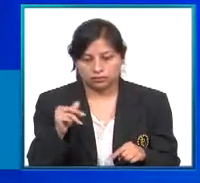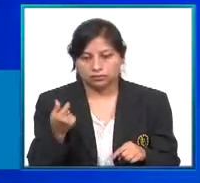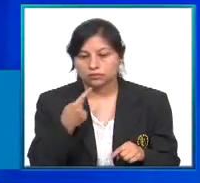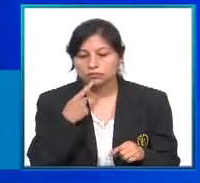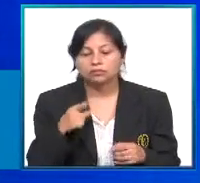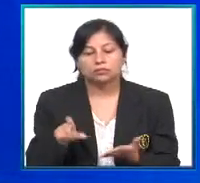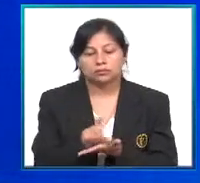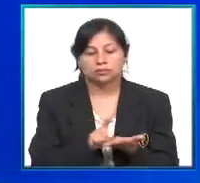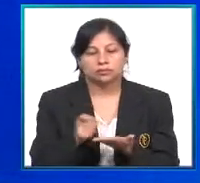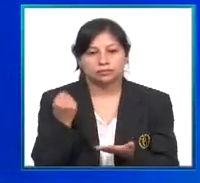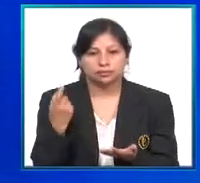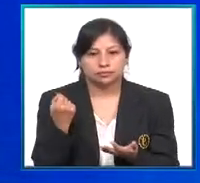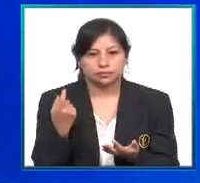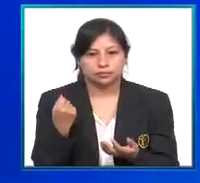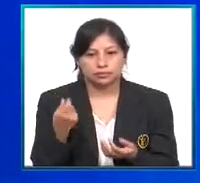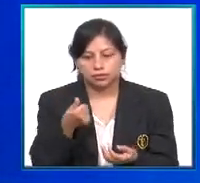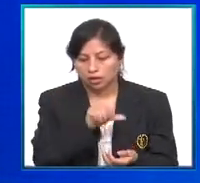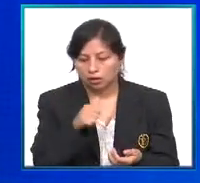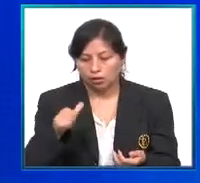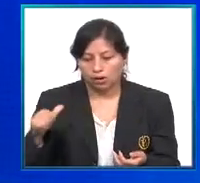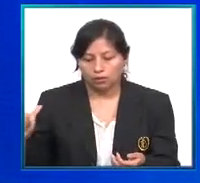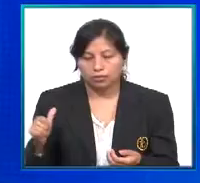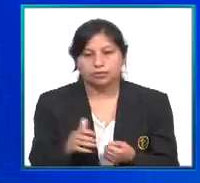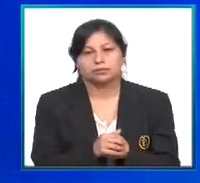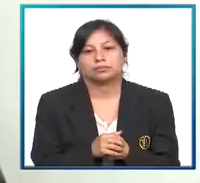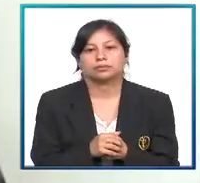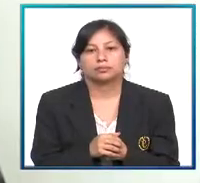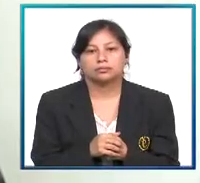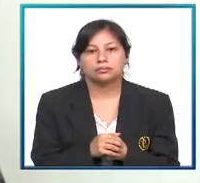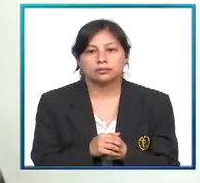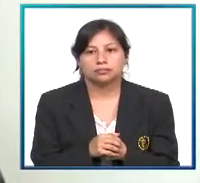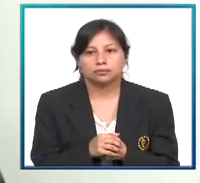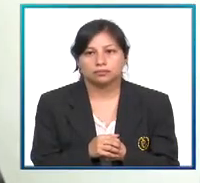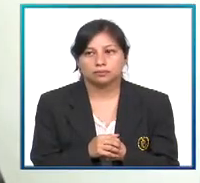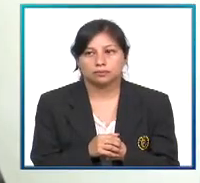ciudad capital por falta de abastecimiento de agua potable.